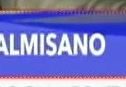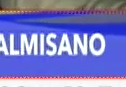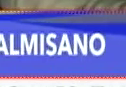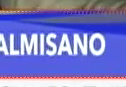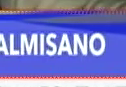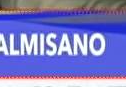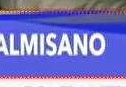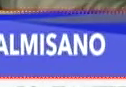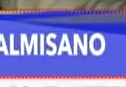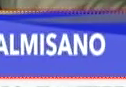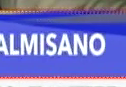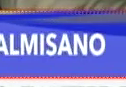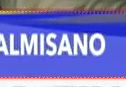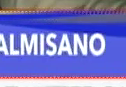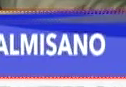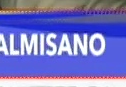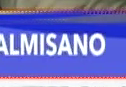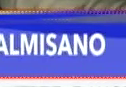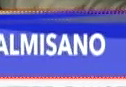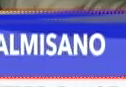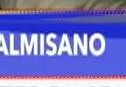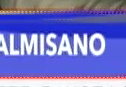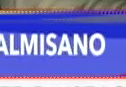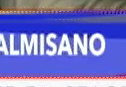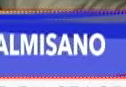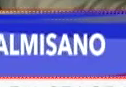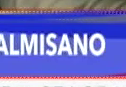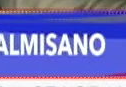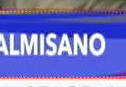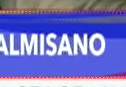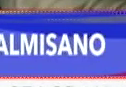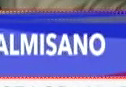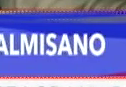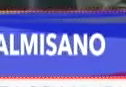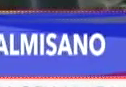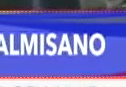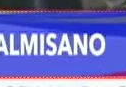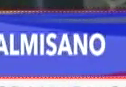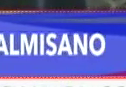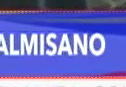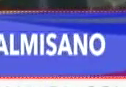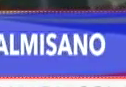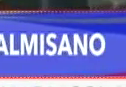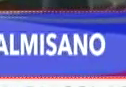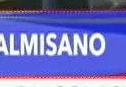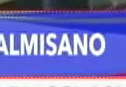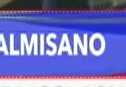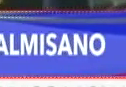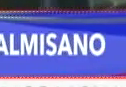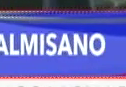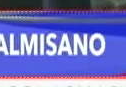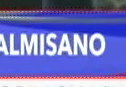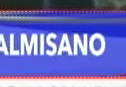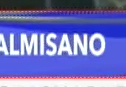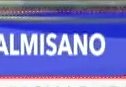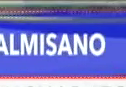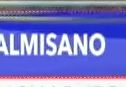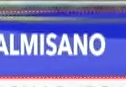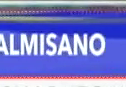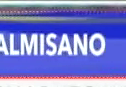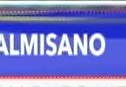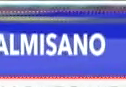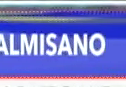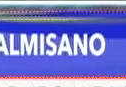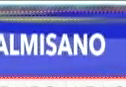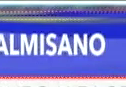que que han llevado a este pueblo a mucho sufrimiento y seguimos dándole buenas noticias a venezuela no nos